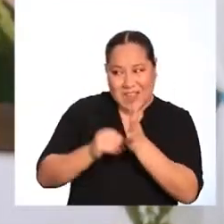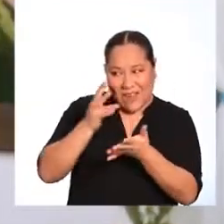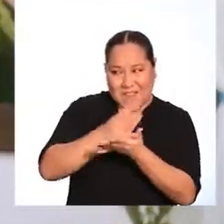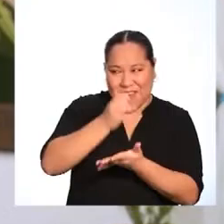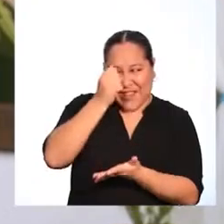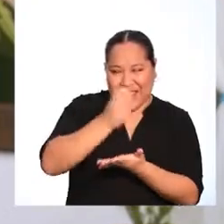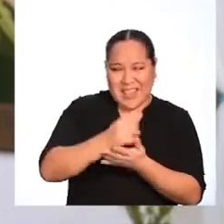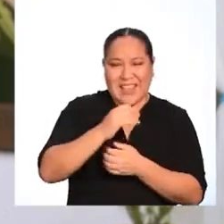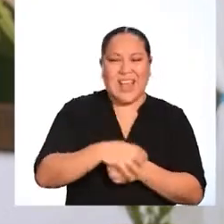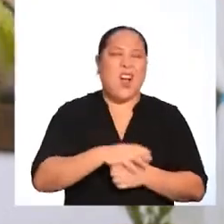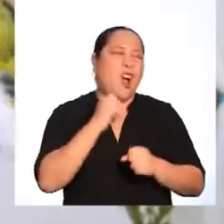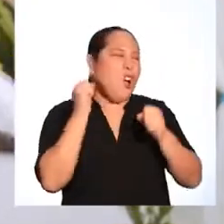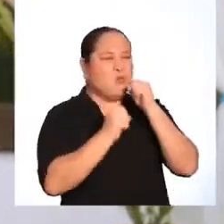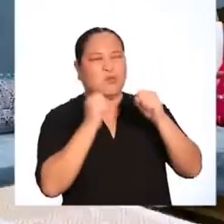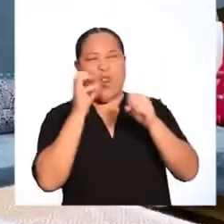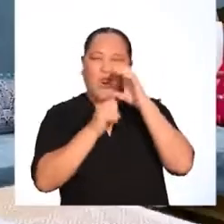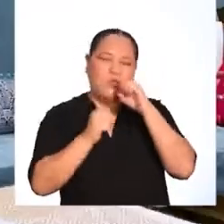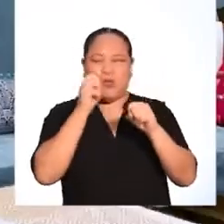sin comillas